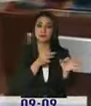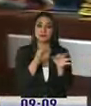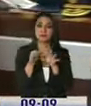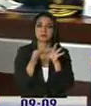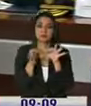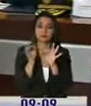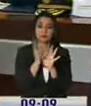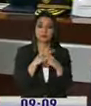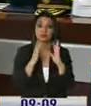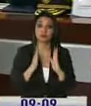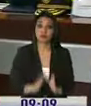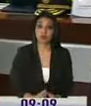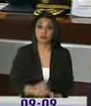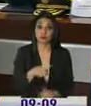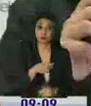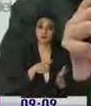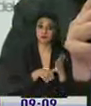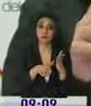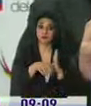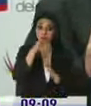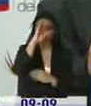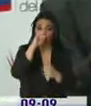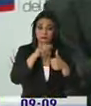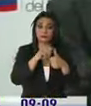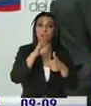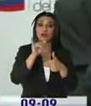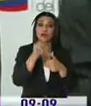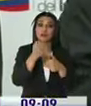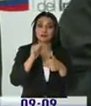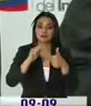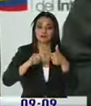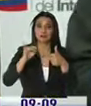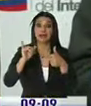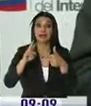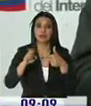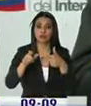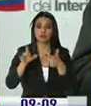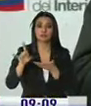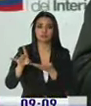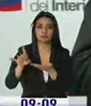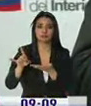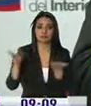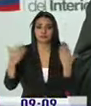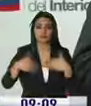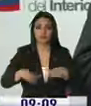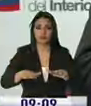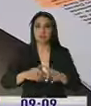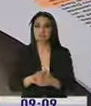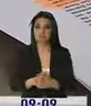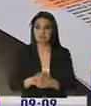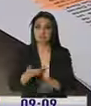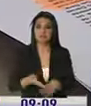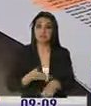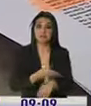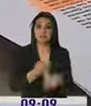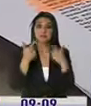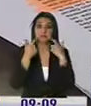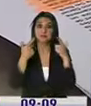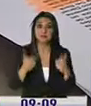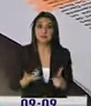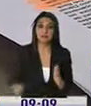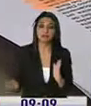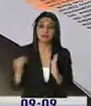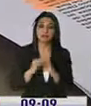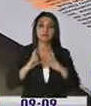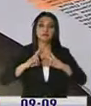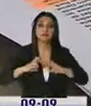los funcionarios de esta institución, Boris P. y Byron Z., serán separados de la misma, después de que la Fiscalía los procesara como